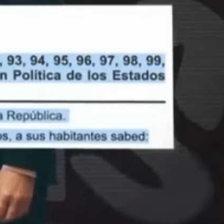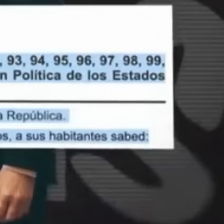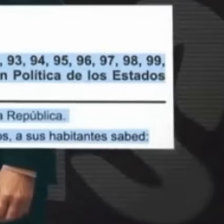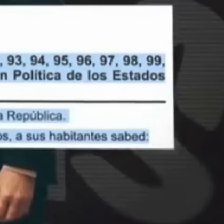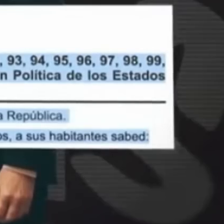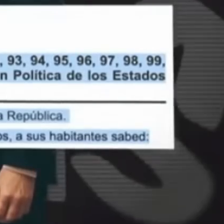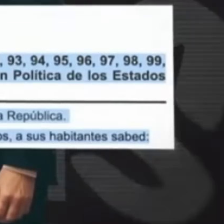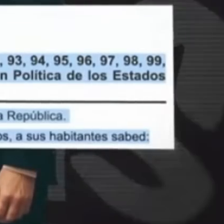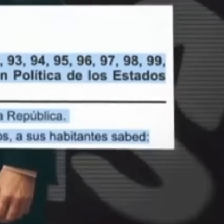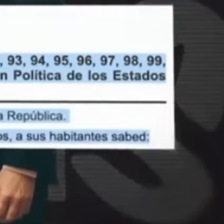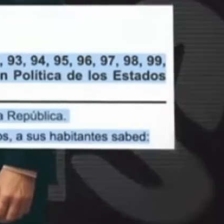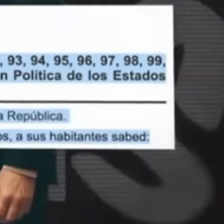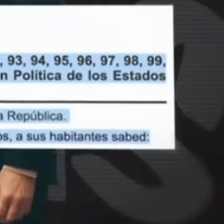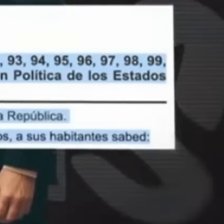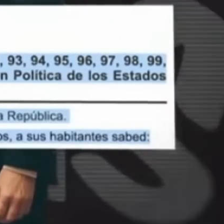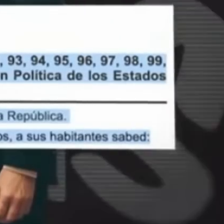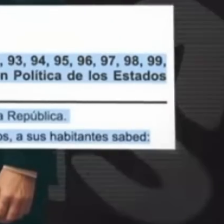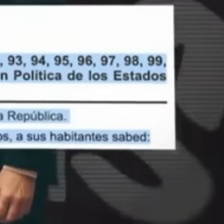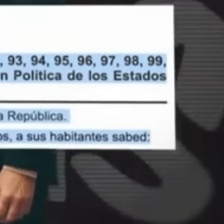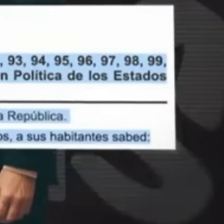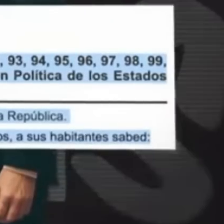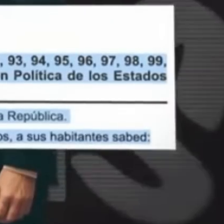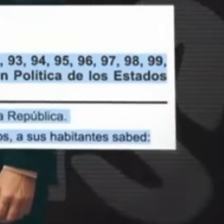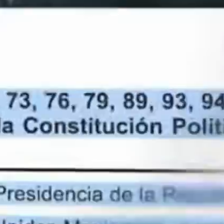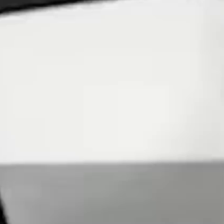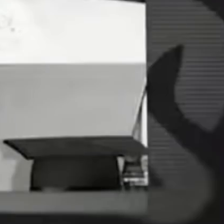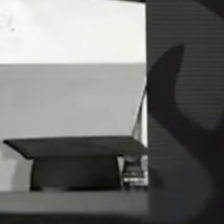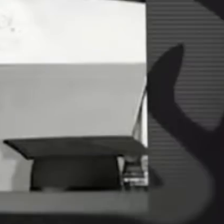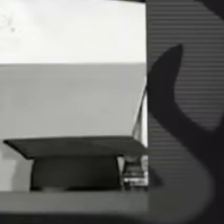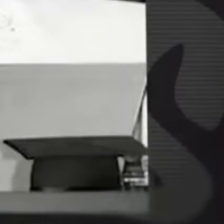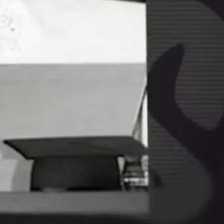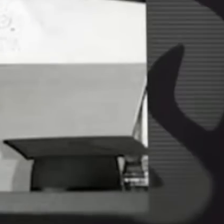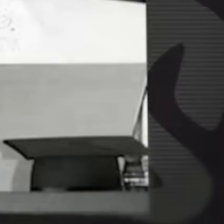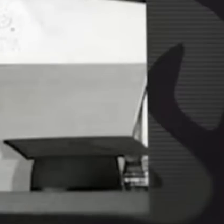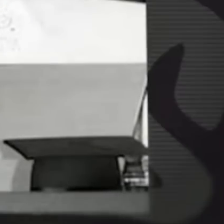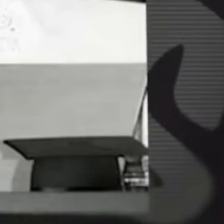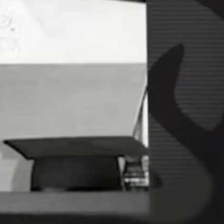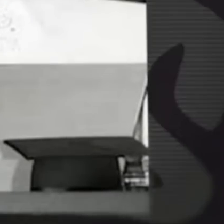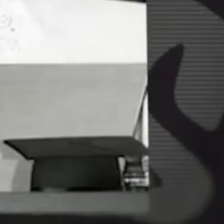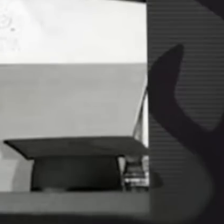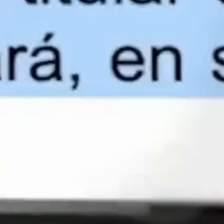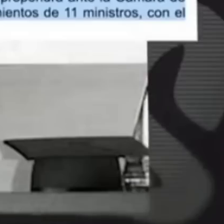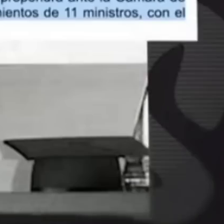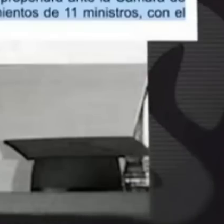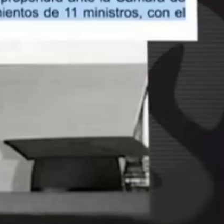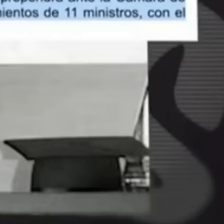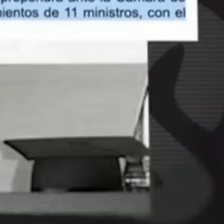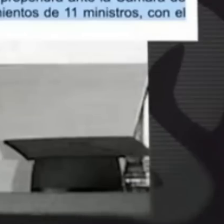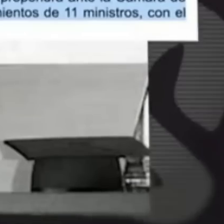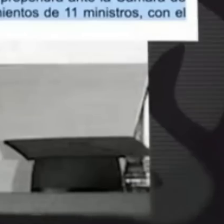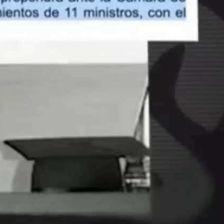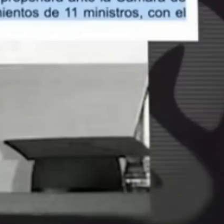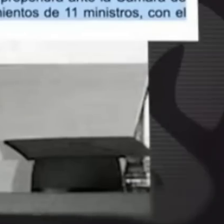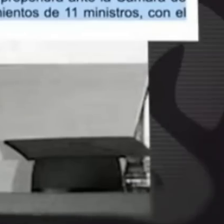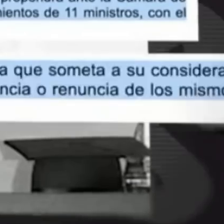Congreso de la Unión por el PRI y el PAN, que mediante la figura de jubilación inmediata separó de su cargo a los 26 ministros de la Corte. Los 11 ministros de la nueva